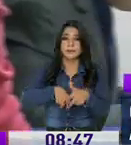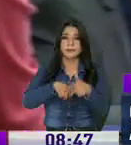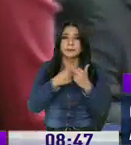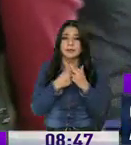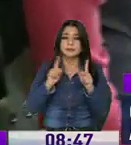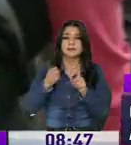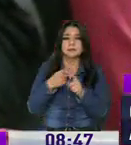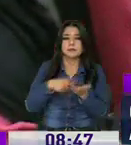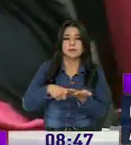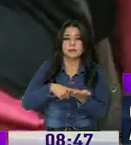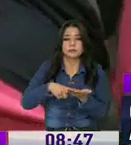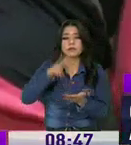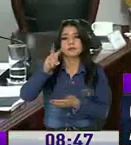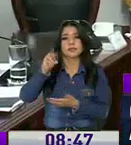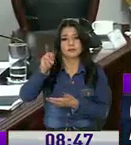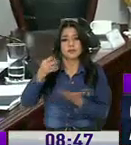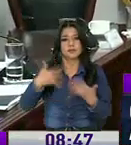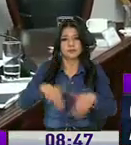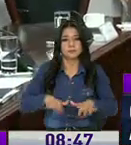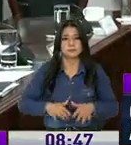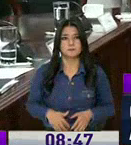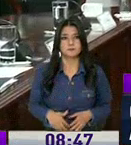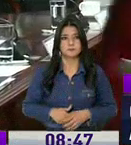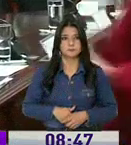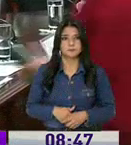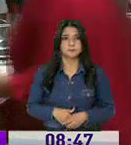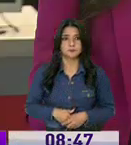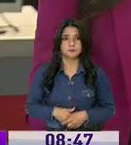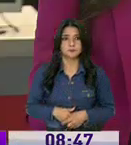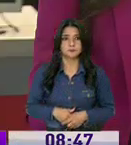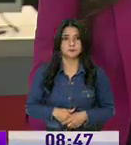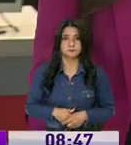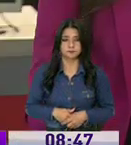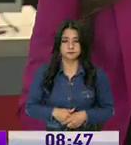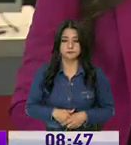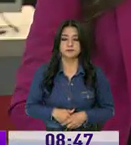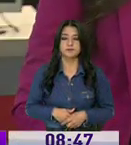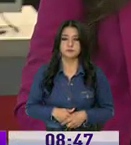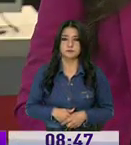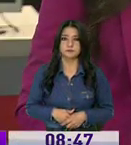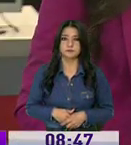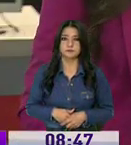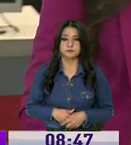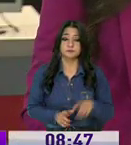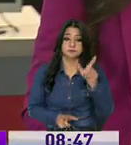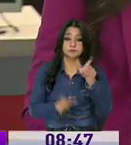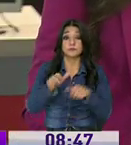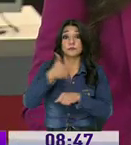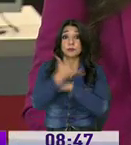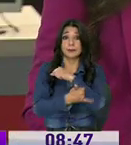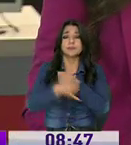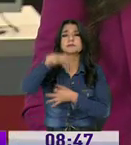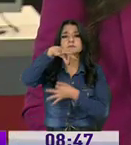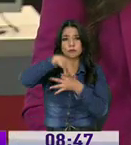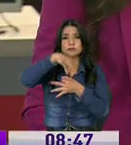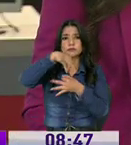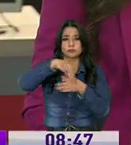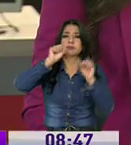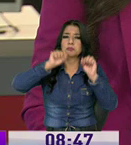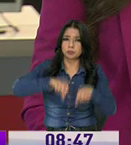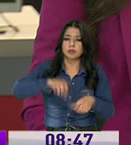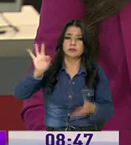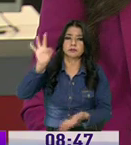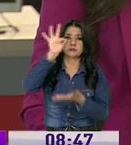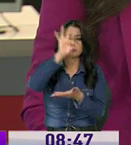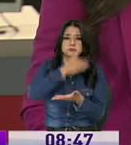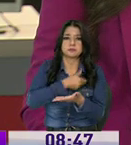primera sesión del año 2020, informó Javier Rosero. Y miles de extranjeros podrán votar en las elecciones